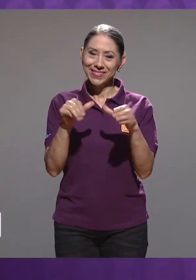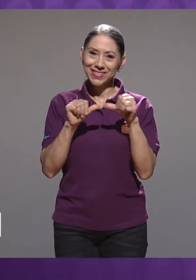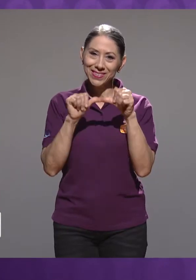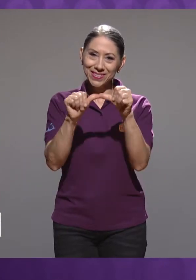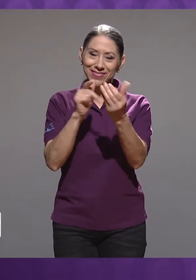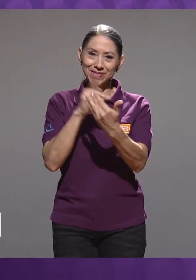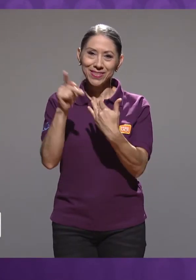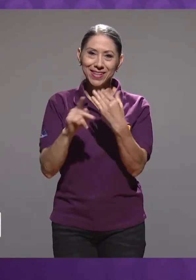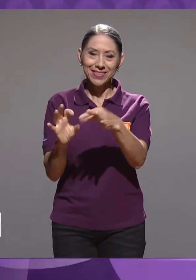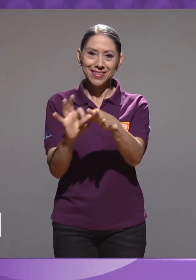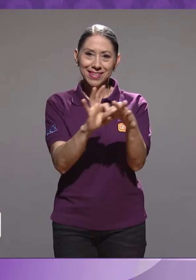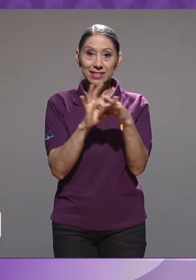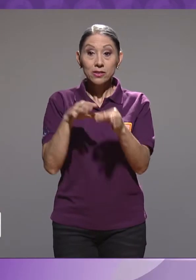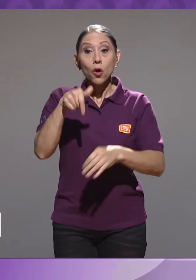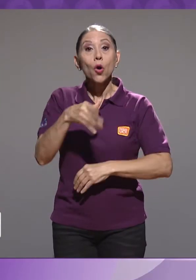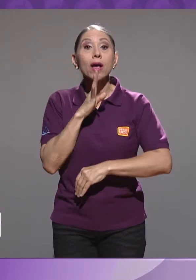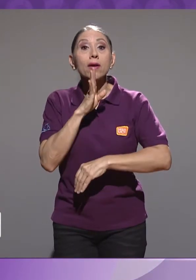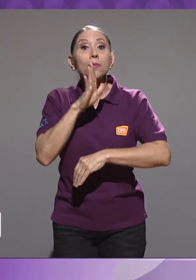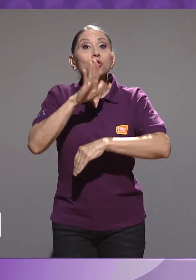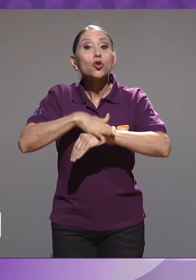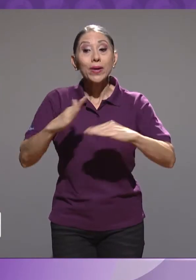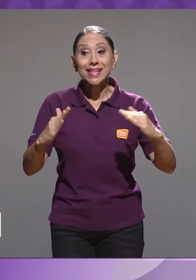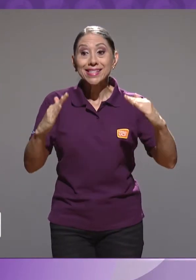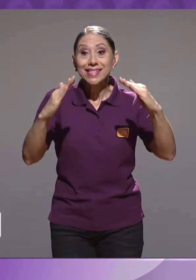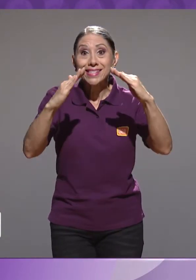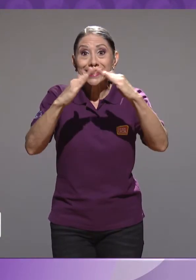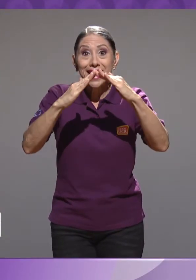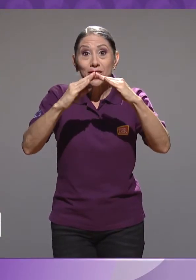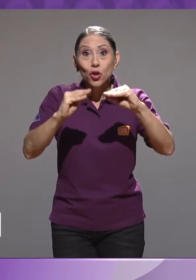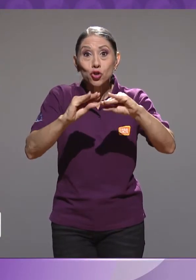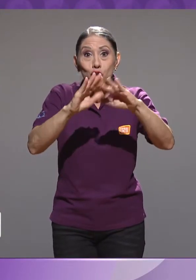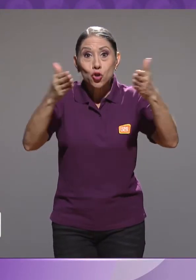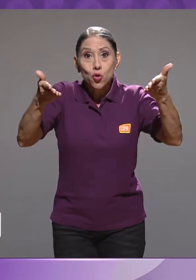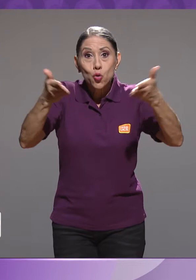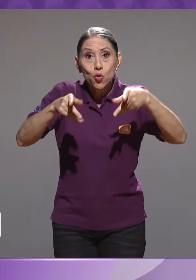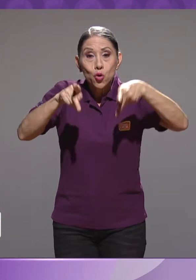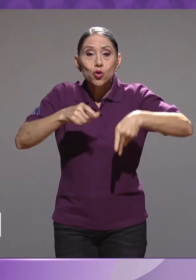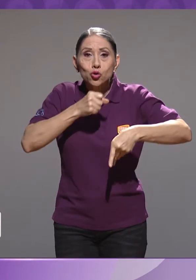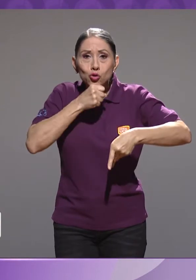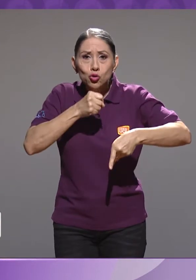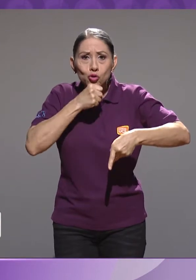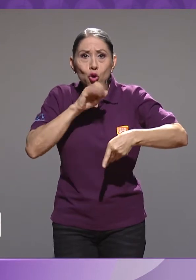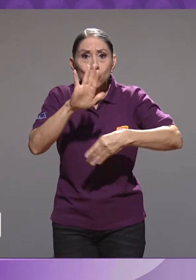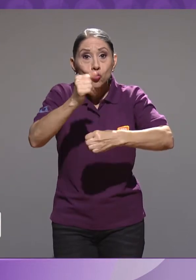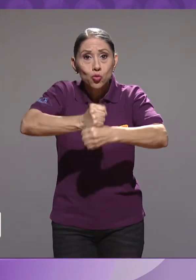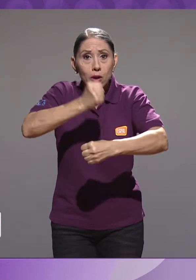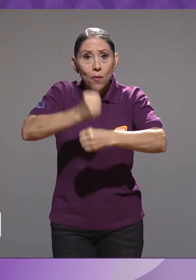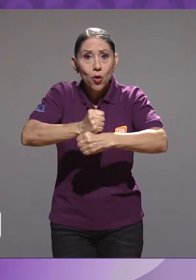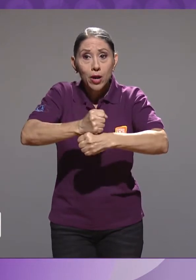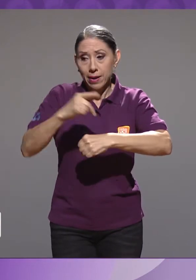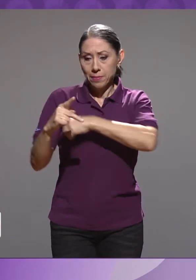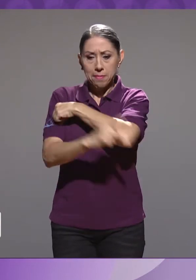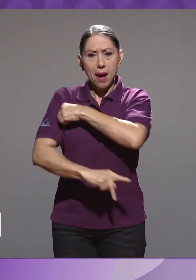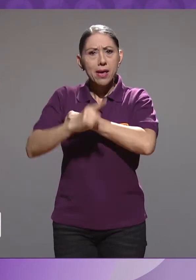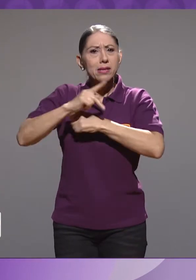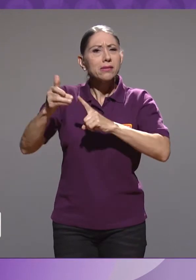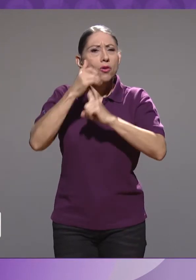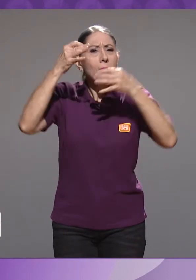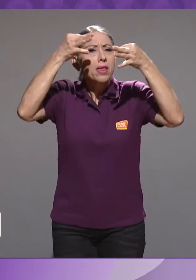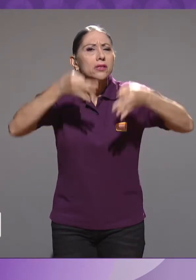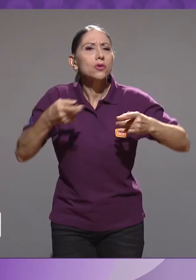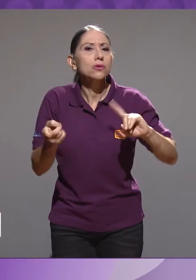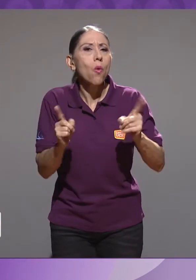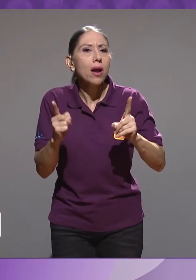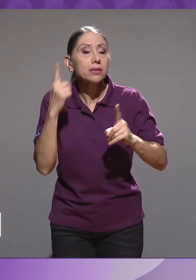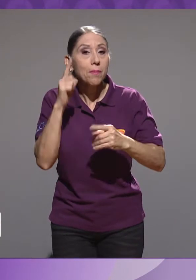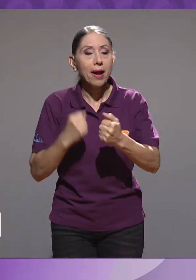Estamos de vuelta en Nexos. Hoy conversamos sobre la labor de los centros diurnos y las decisiones que tenemos que tomar como país para fortalecer